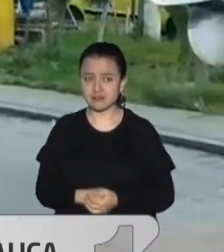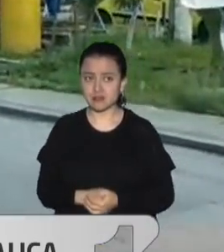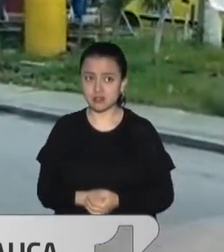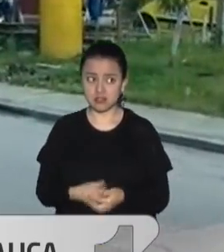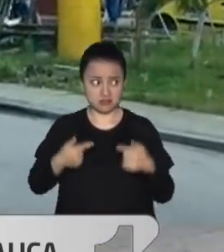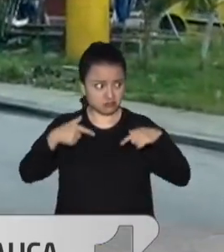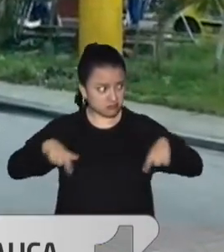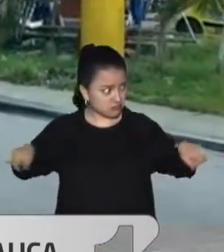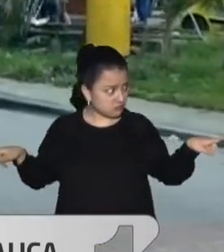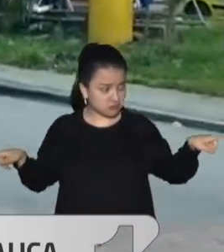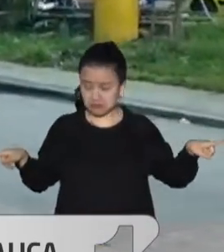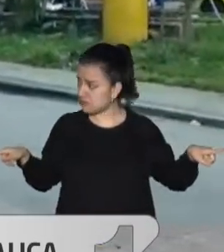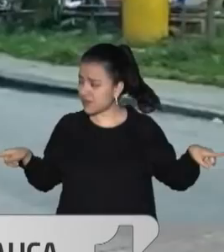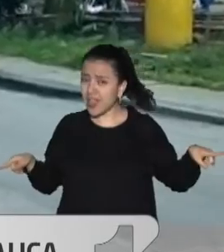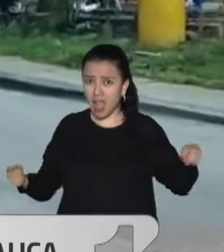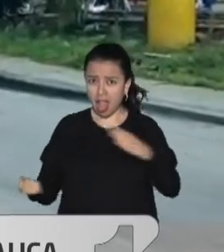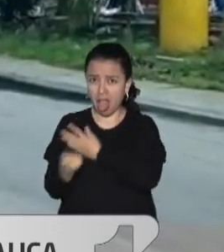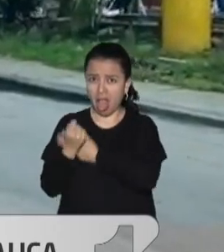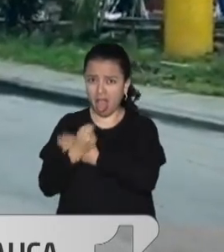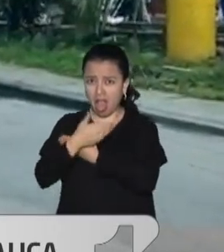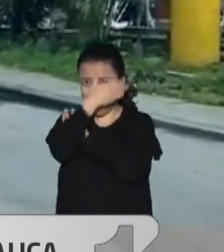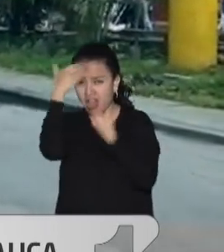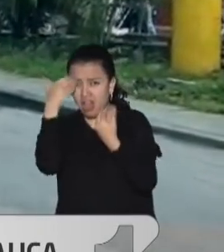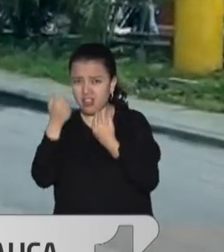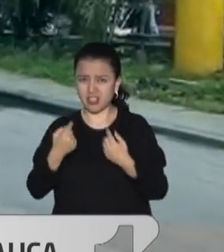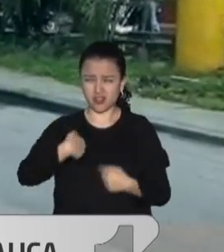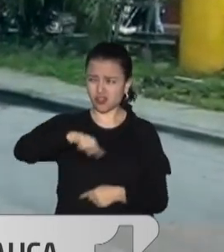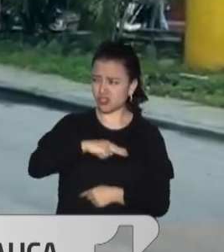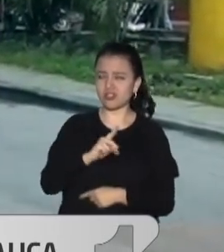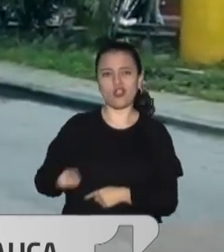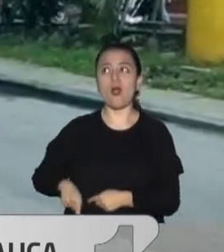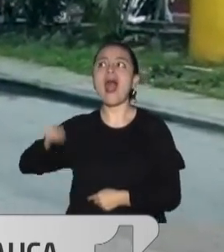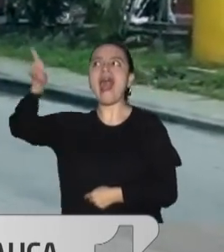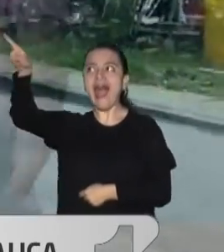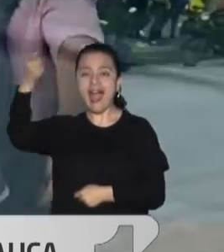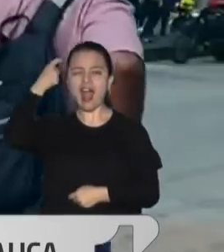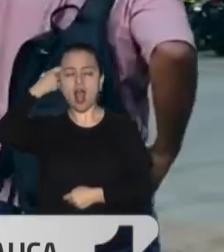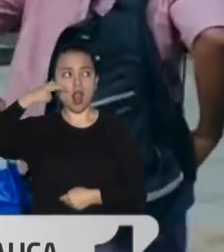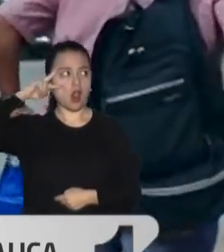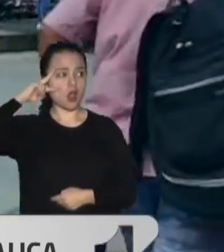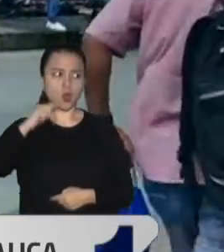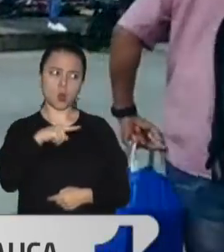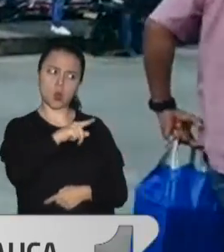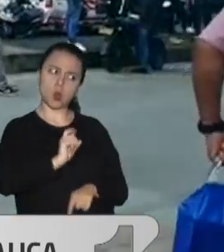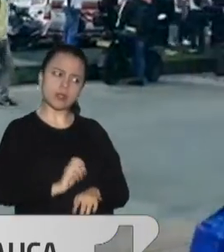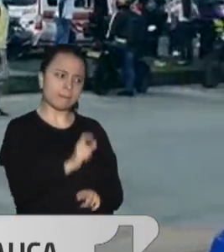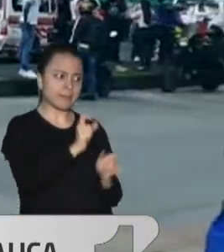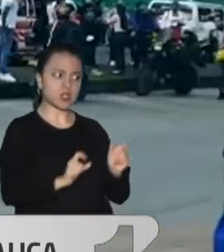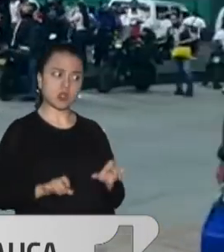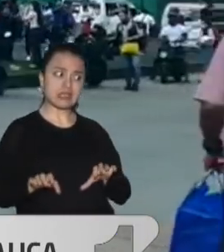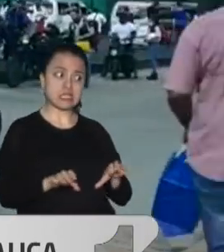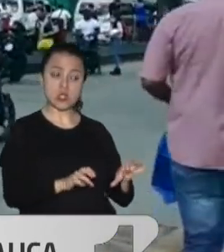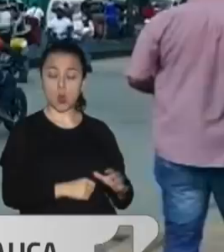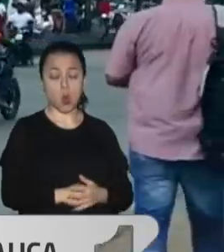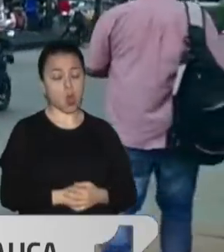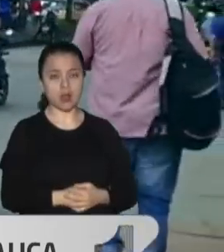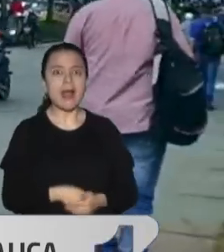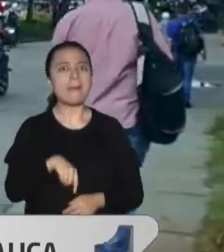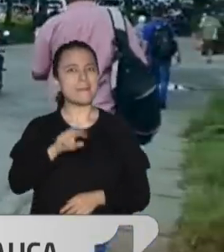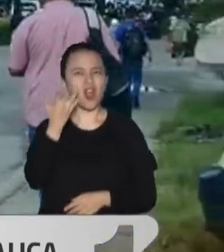no hay vándalos, que no es lo que el gobierno corrupto y asesino dice, que él sí manda sus camionetas a darnos plomo todas las